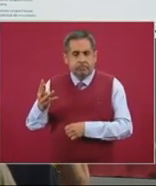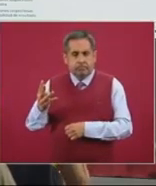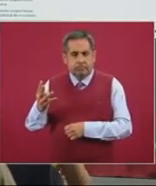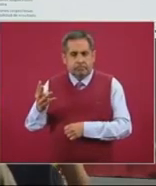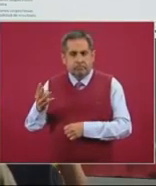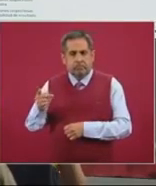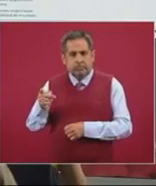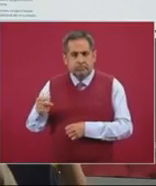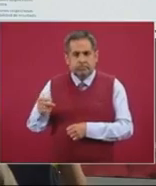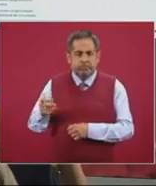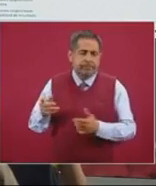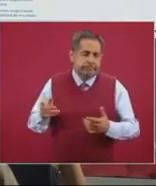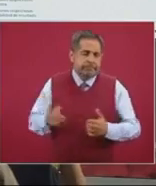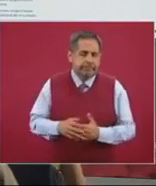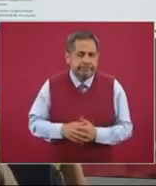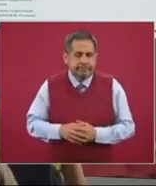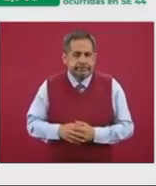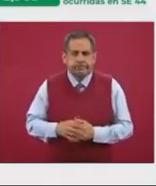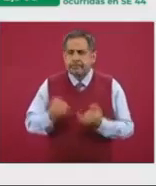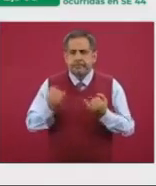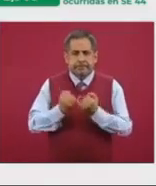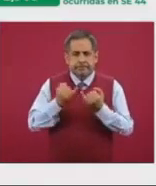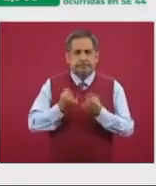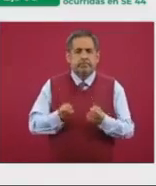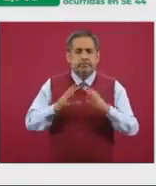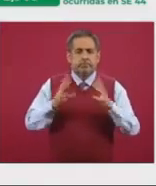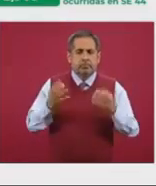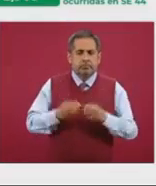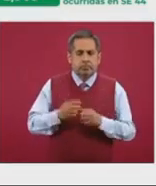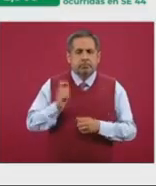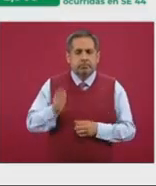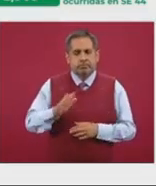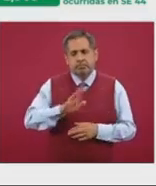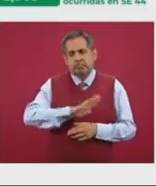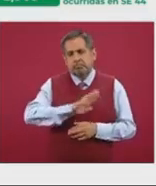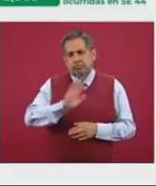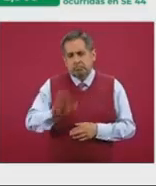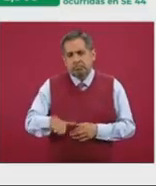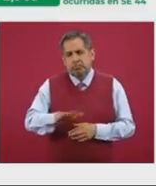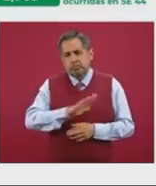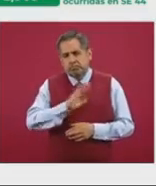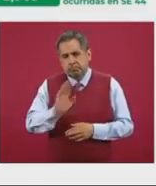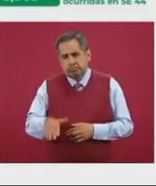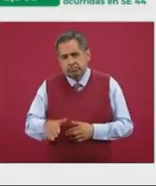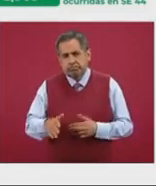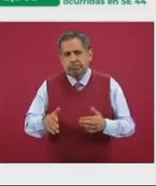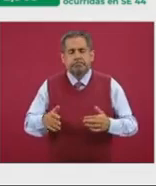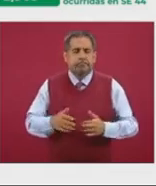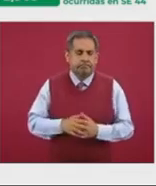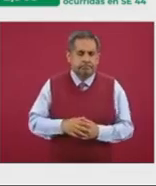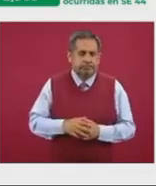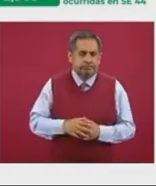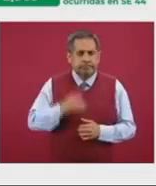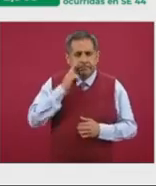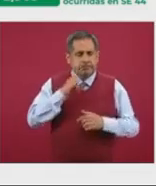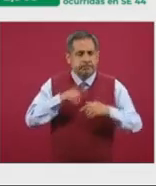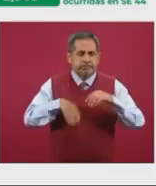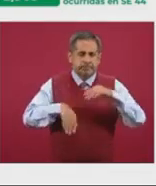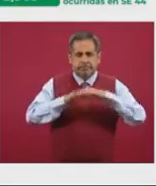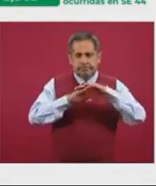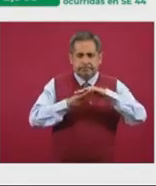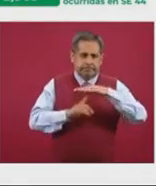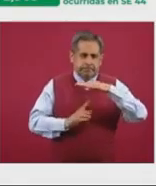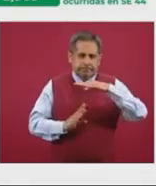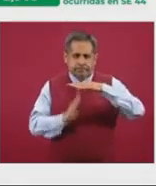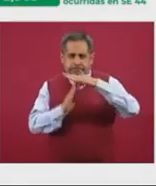la etiqueta ahí, y aquí es igual los números, pero son defunciones. Y lo que podemos ver es los puntos máximos